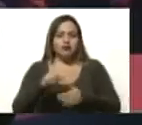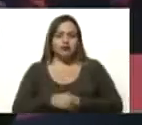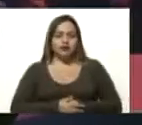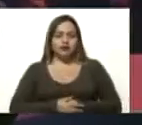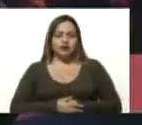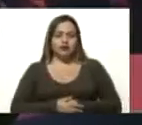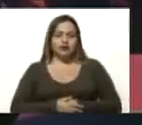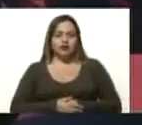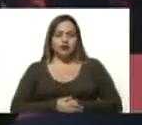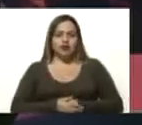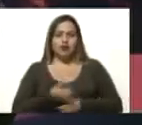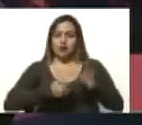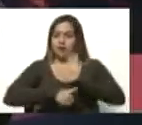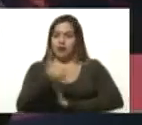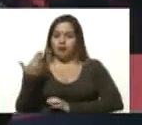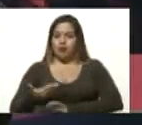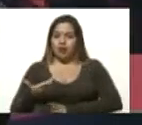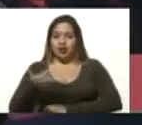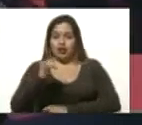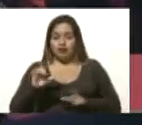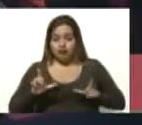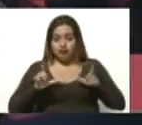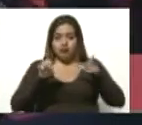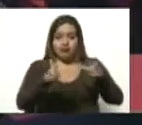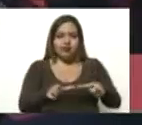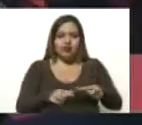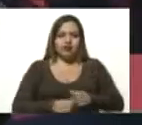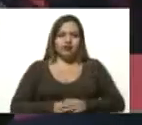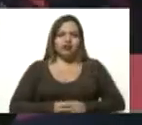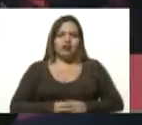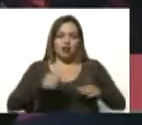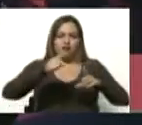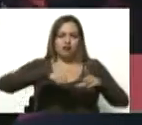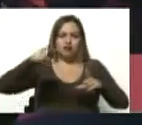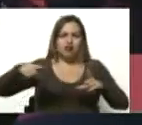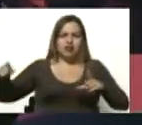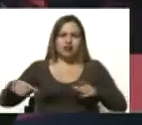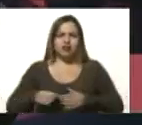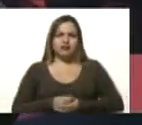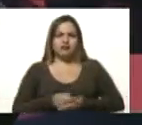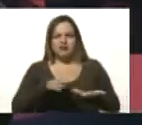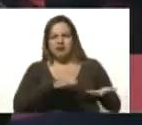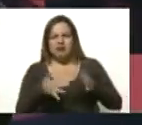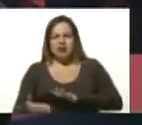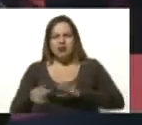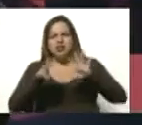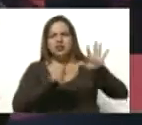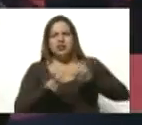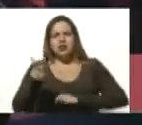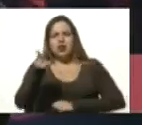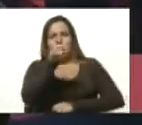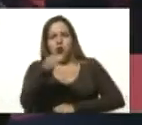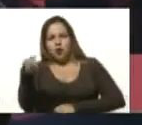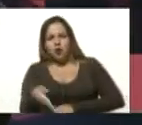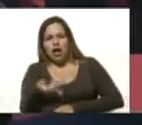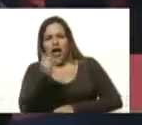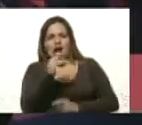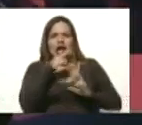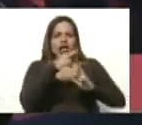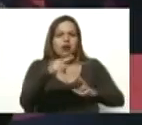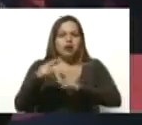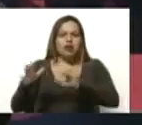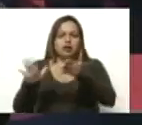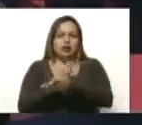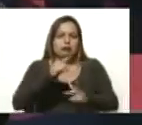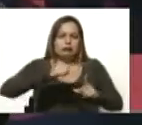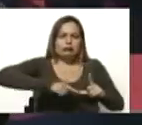la guinda del pastel la colocó Interlaces, que hace aproximadamente 72 horas publicó uno de los resultados de su monitor